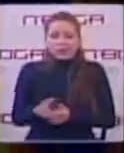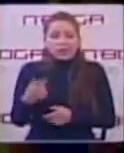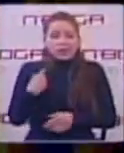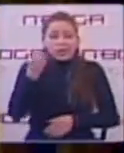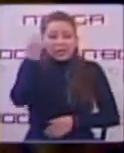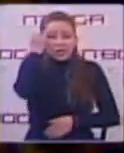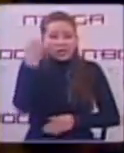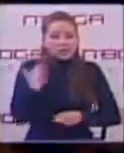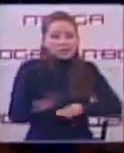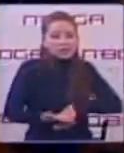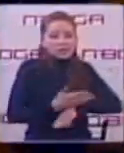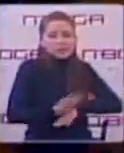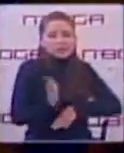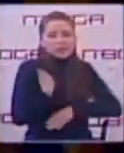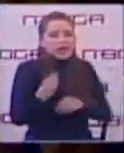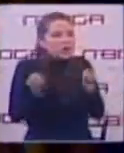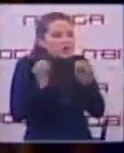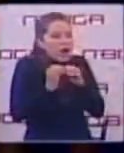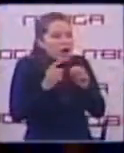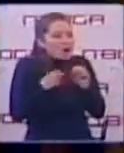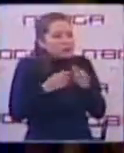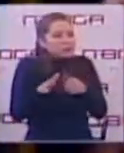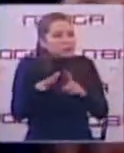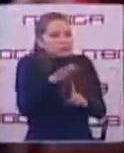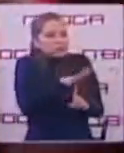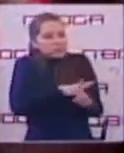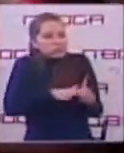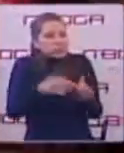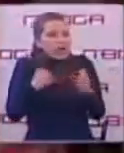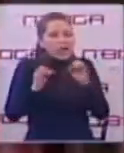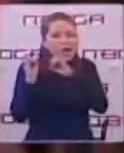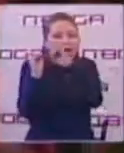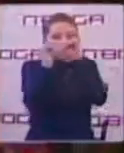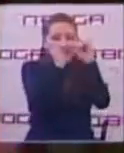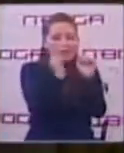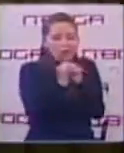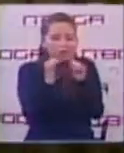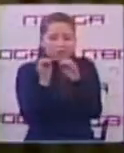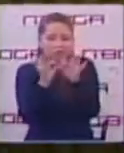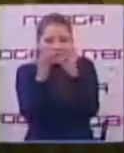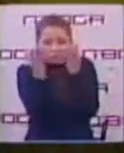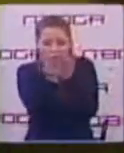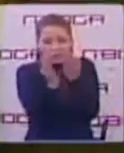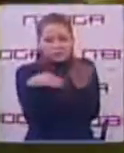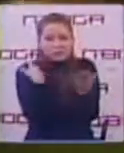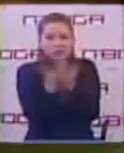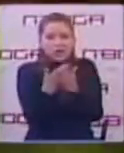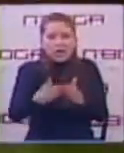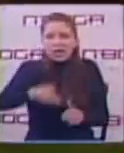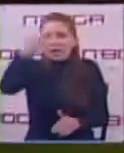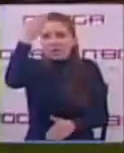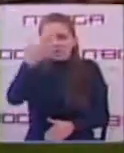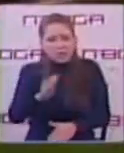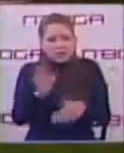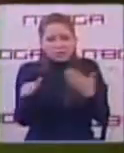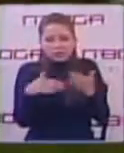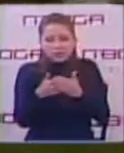que nació para poder tener más ambiente de entretenimiento en familia. Acá pueden venir grandes y